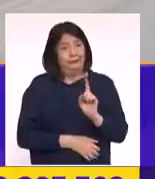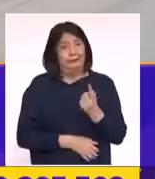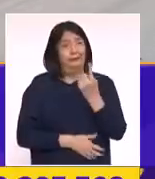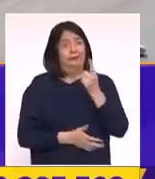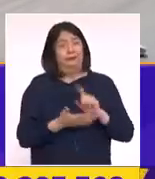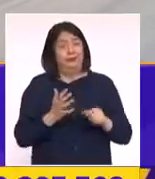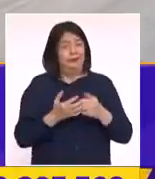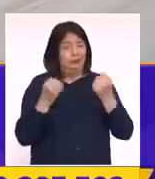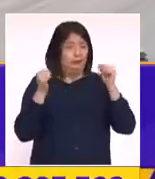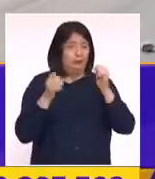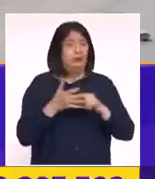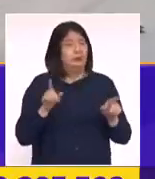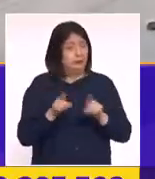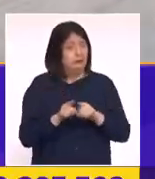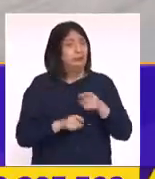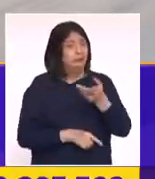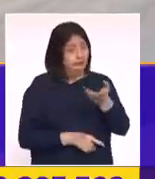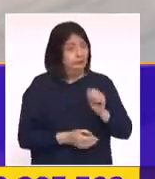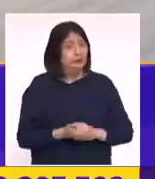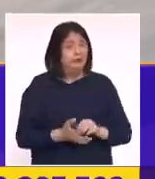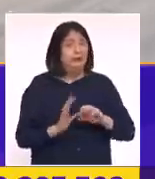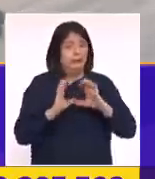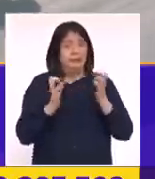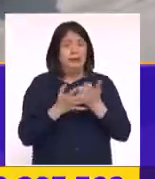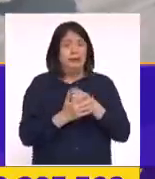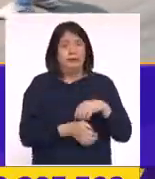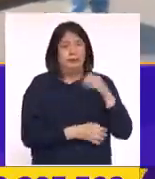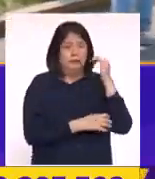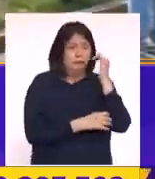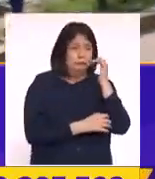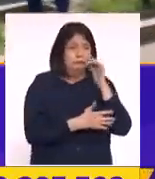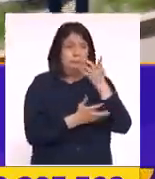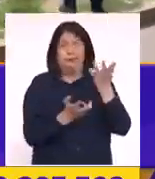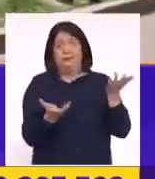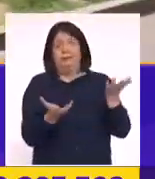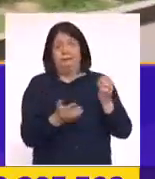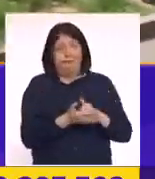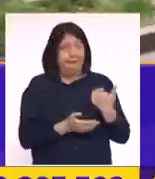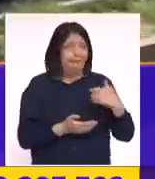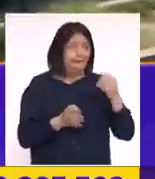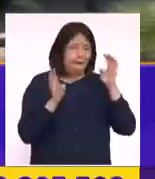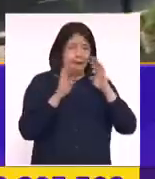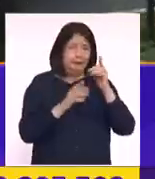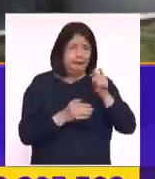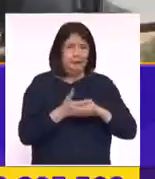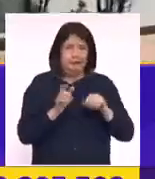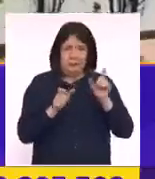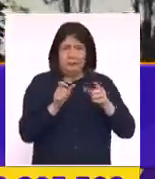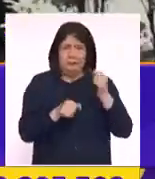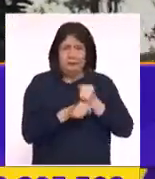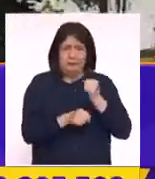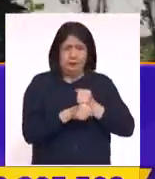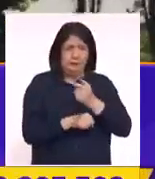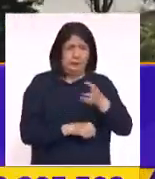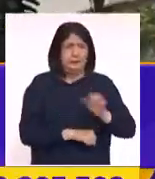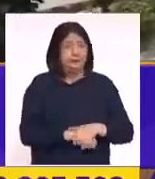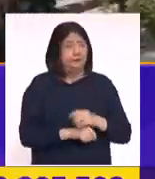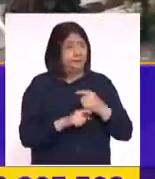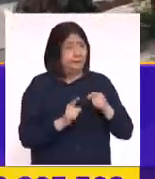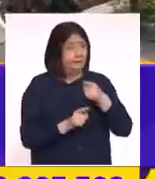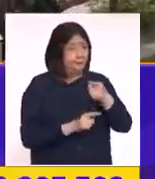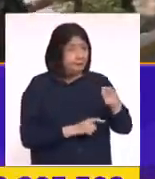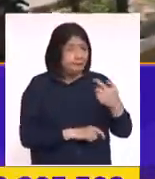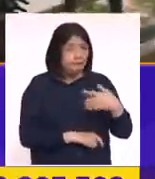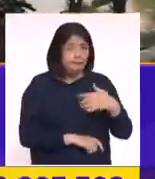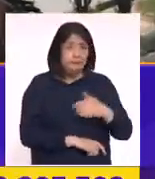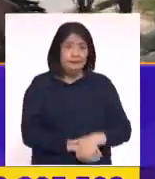una manifestación que se ataca también a los equipos de prensa. Nos preocupa, sin duda, porque son personas también trabajando allí. Pero esto también